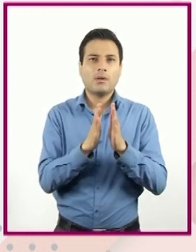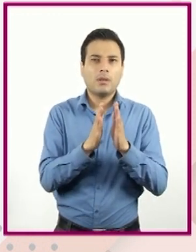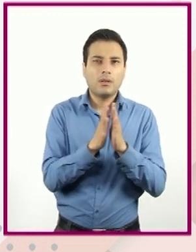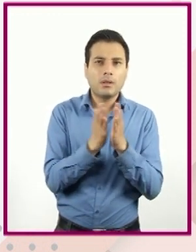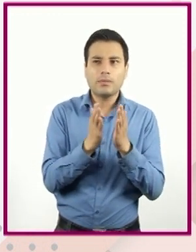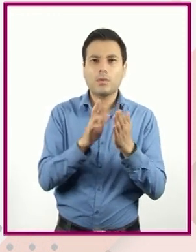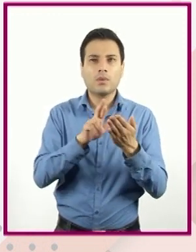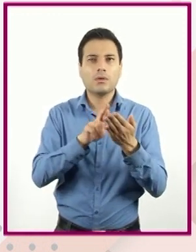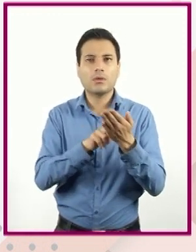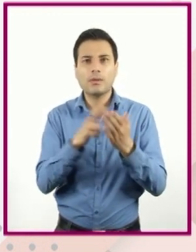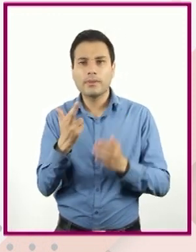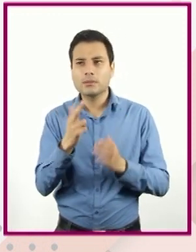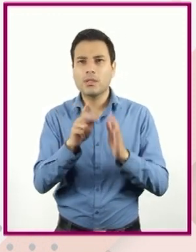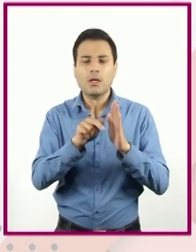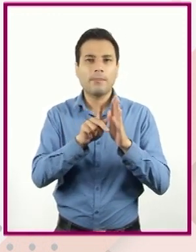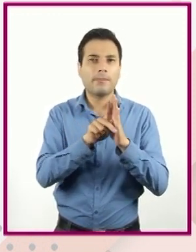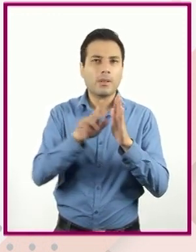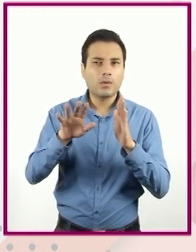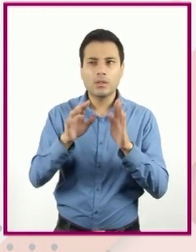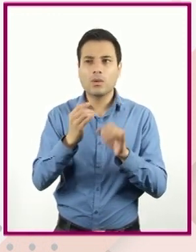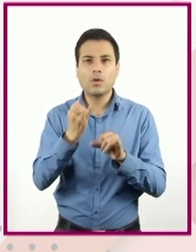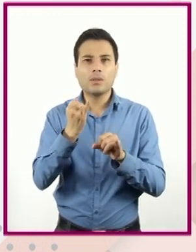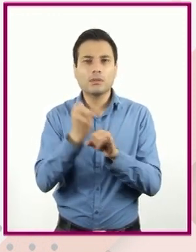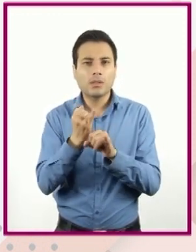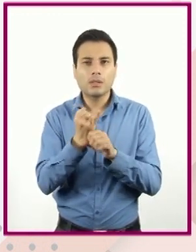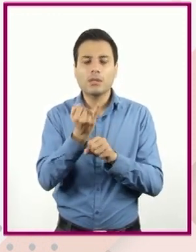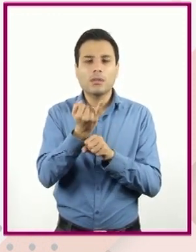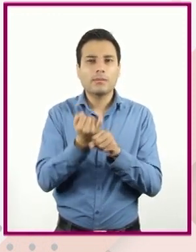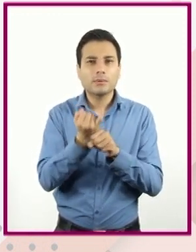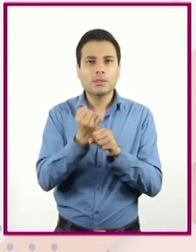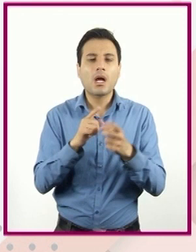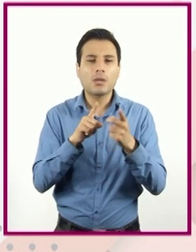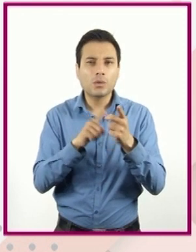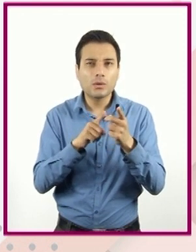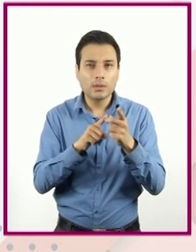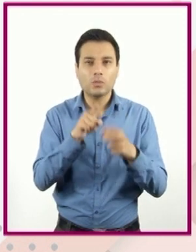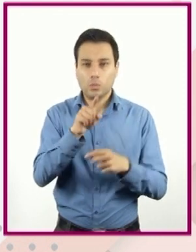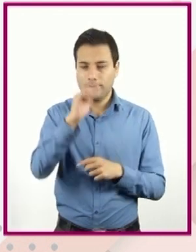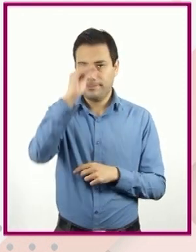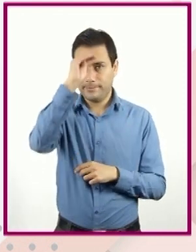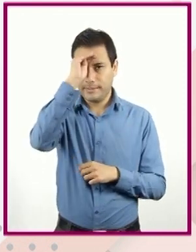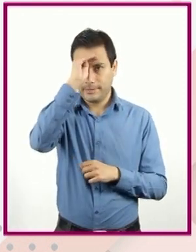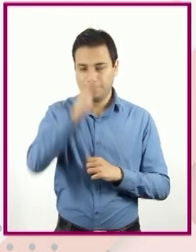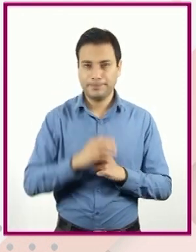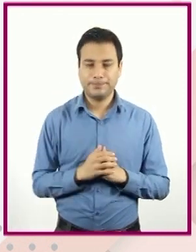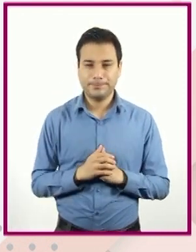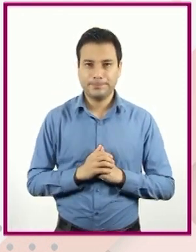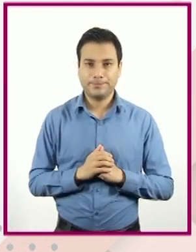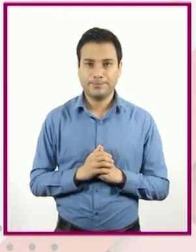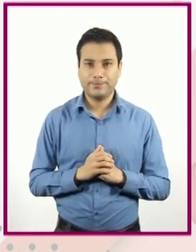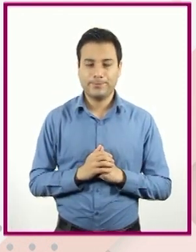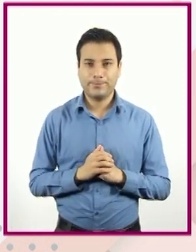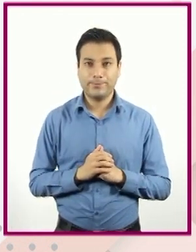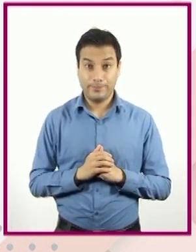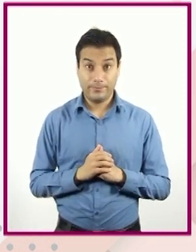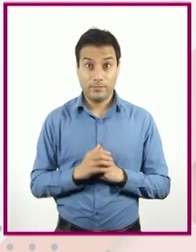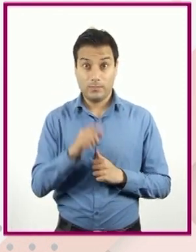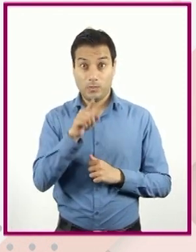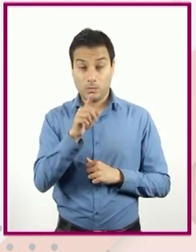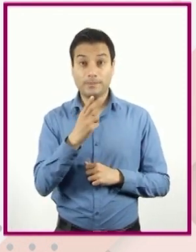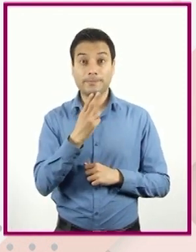información. Pueden buscar en periódicos, revistas, libros o páginas web. Si utilizan recursos